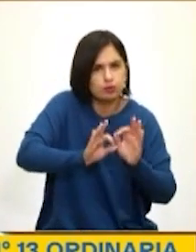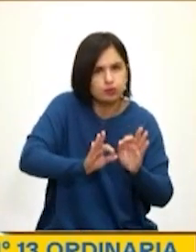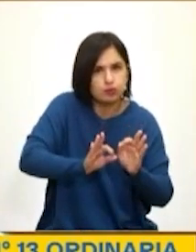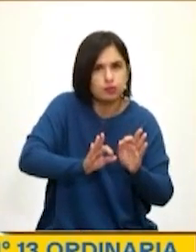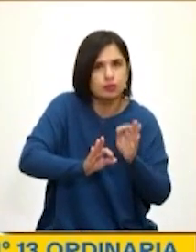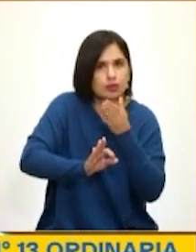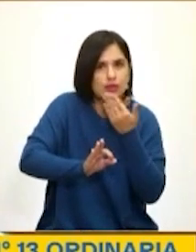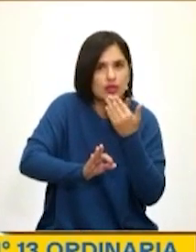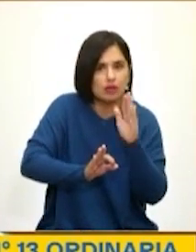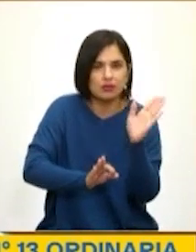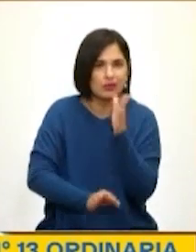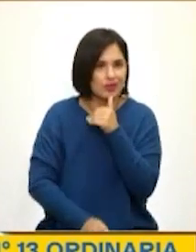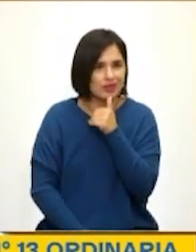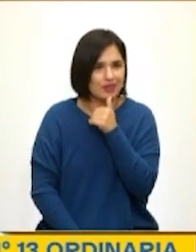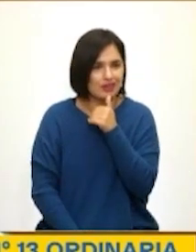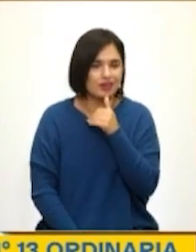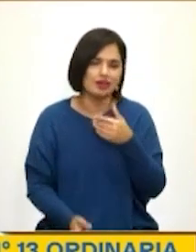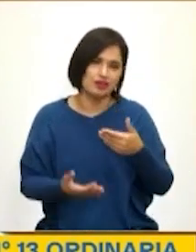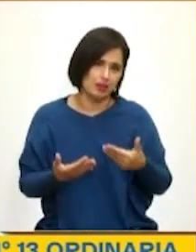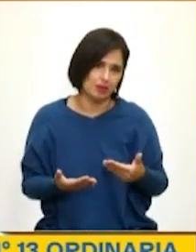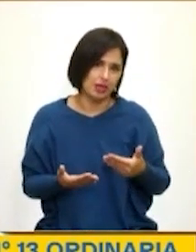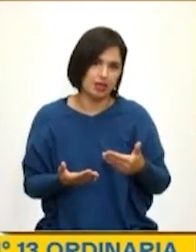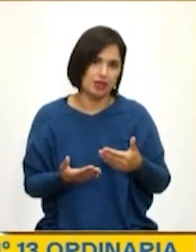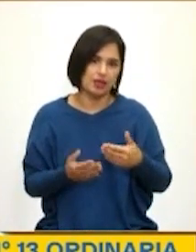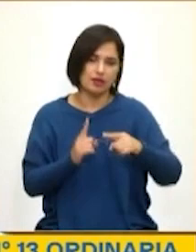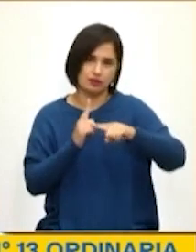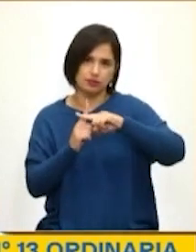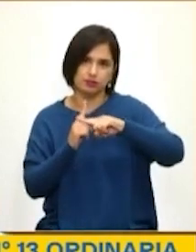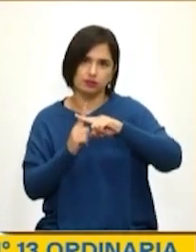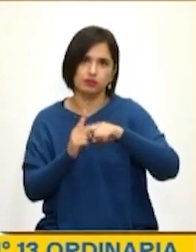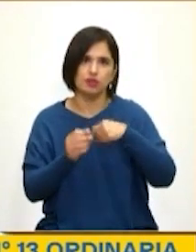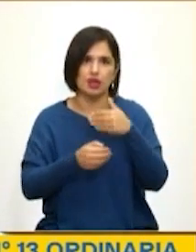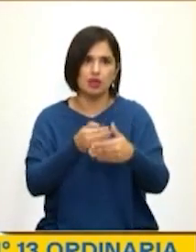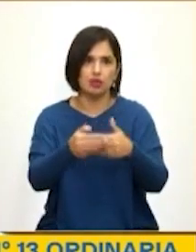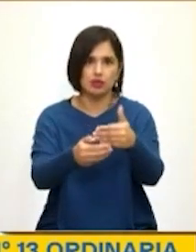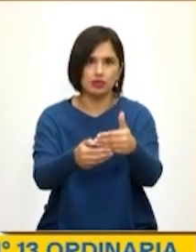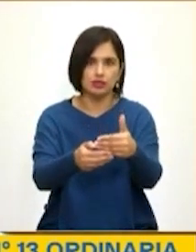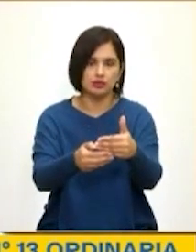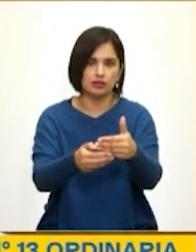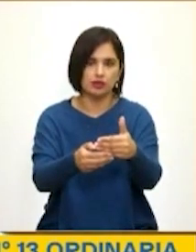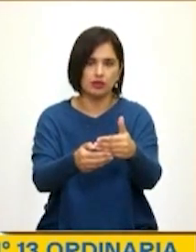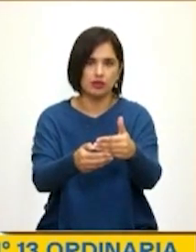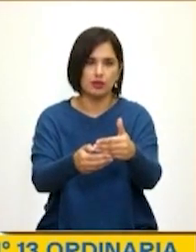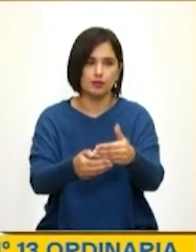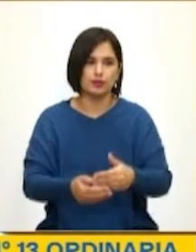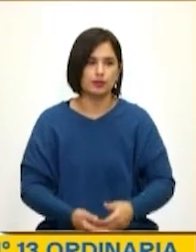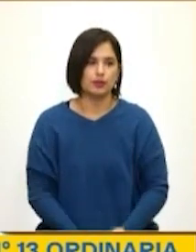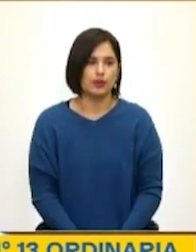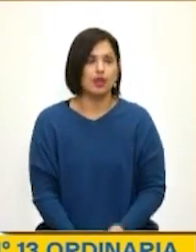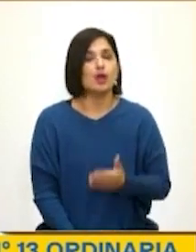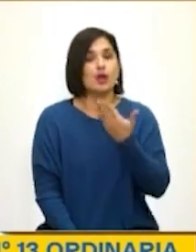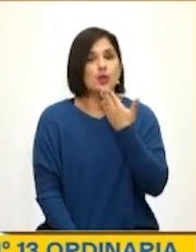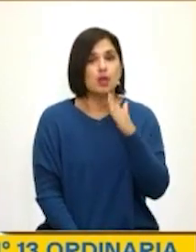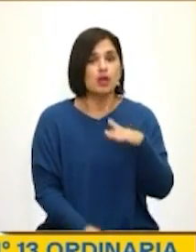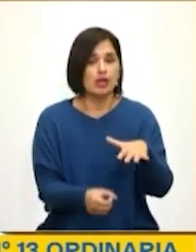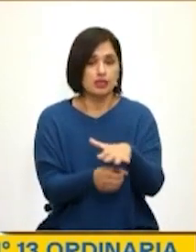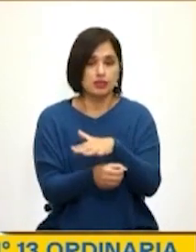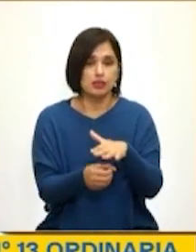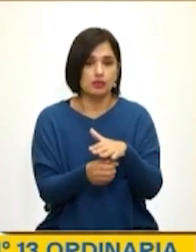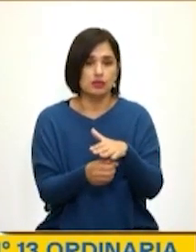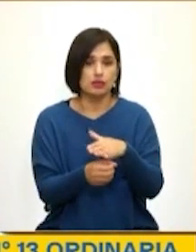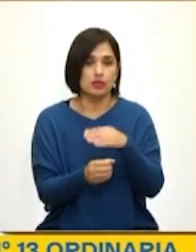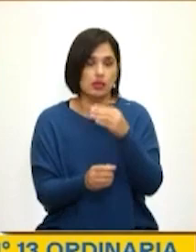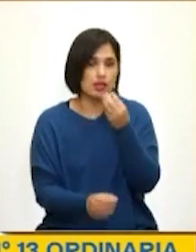de mejoramiento para precisamente optimizar el proceso de de de abastecimiento mejorar las condiciones de producción de